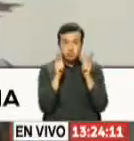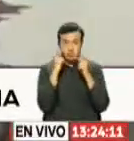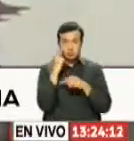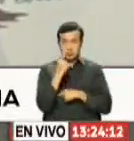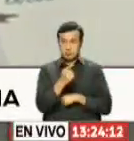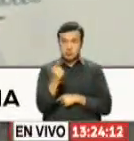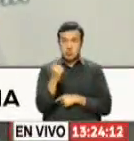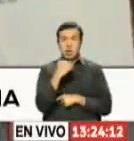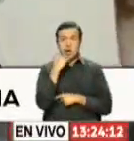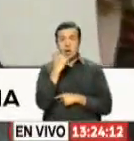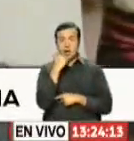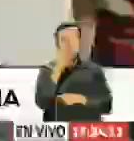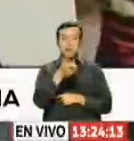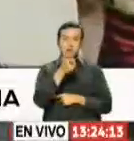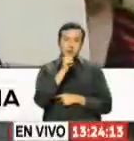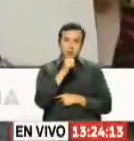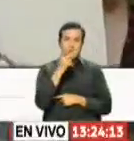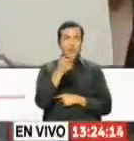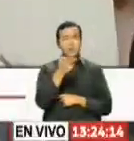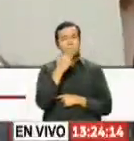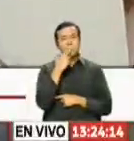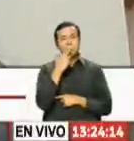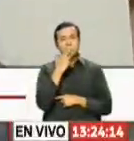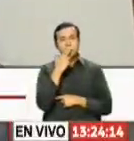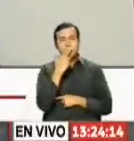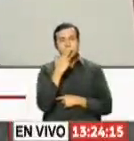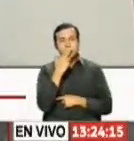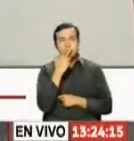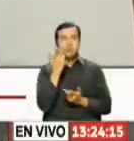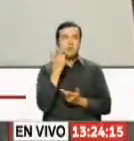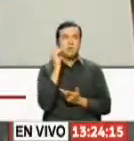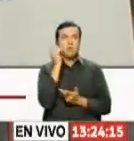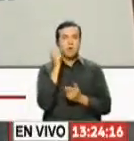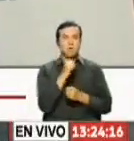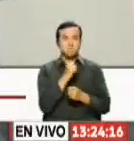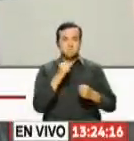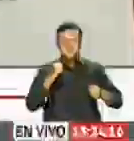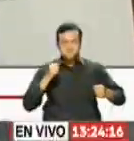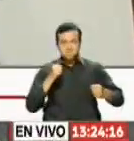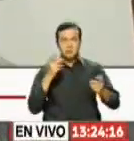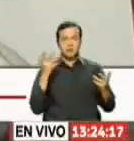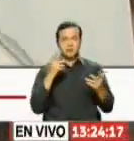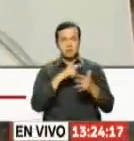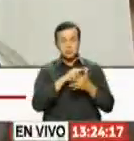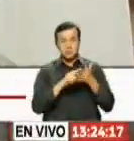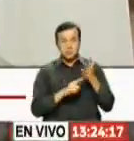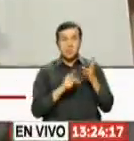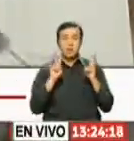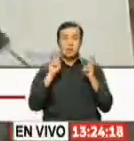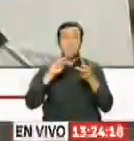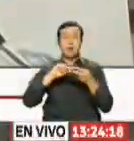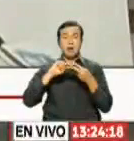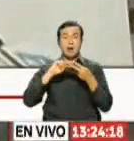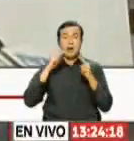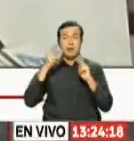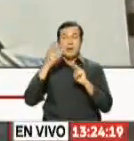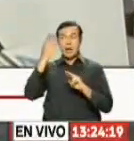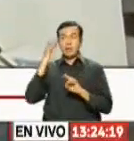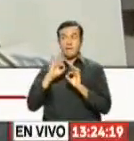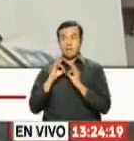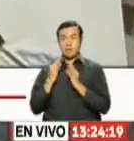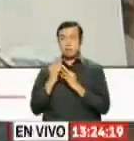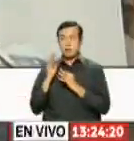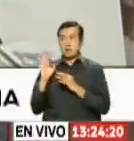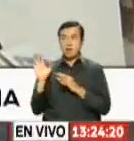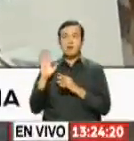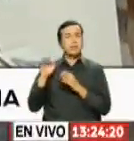señales. Exceso de alcohol, de tabaco, el sobrepeso, la obesidad, factores genéticos también, que se acuda a los centros de